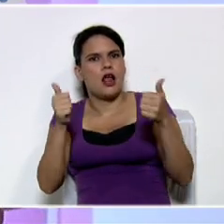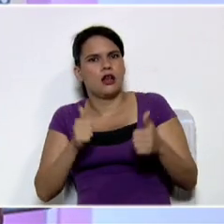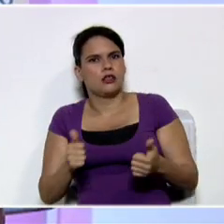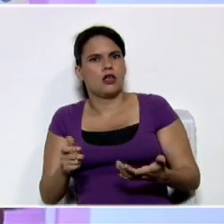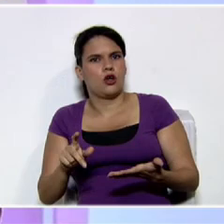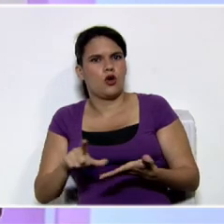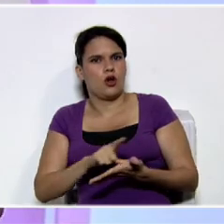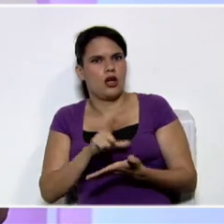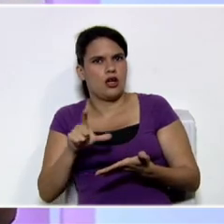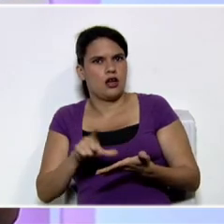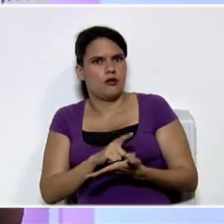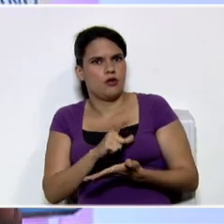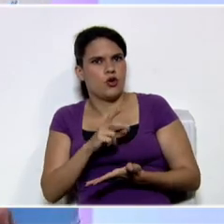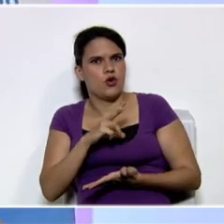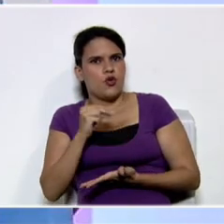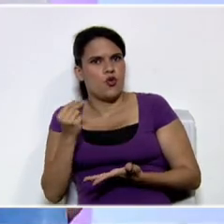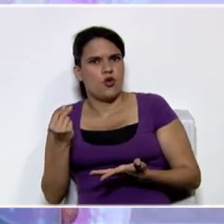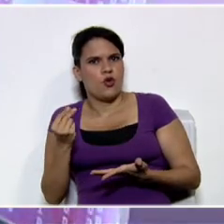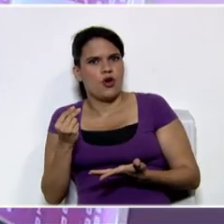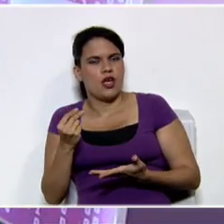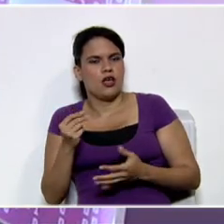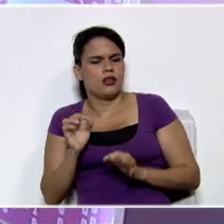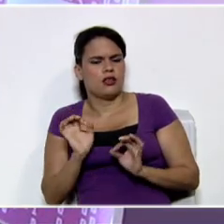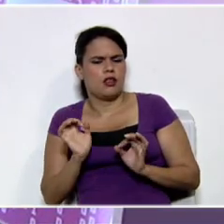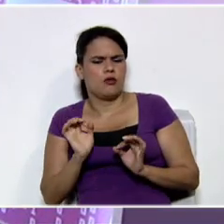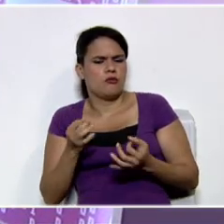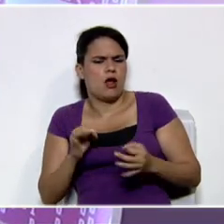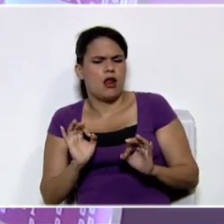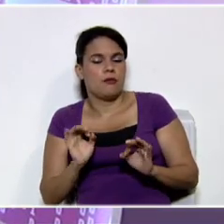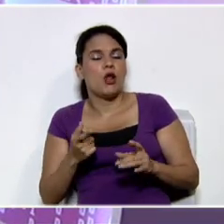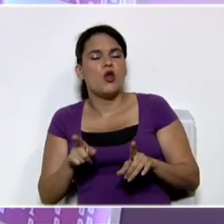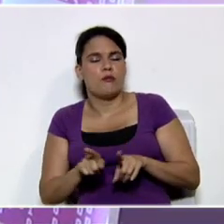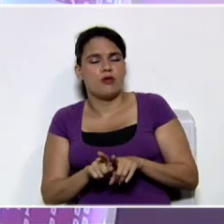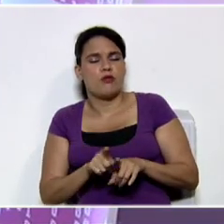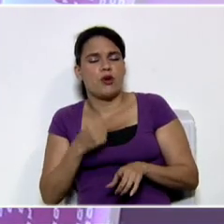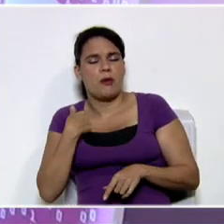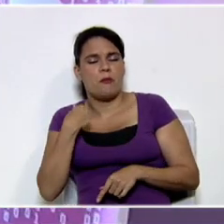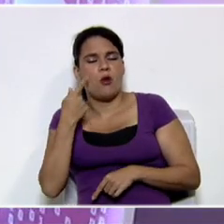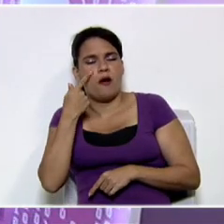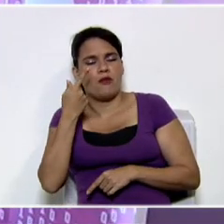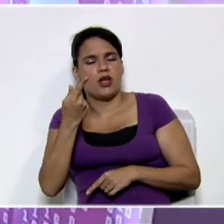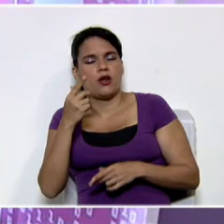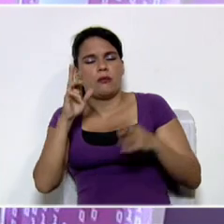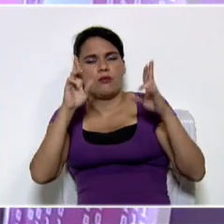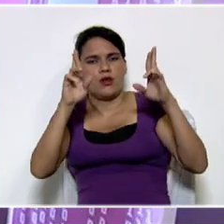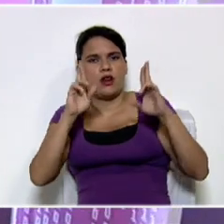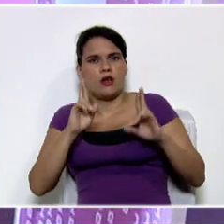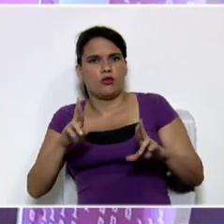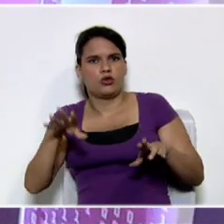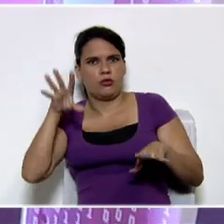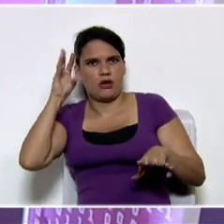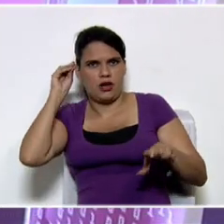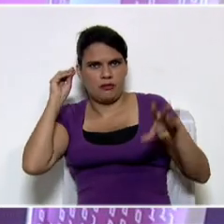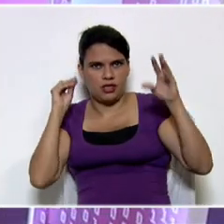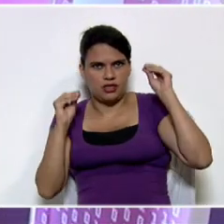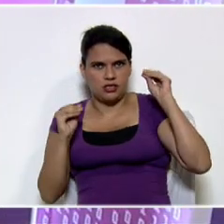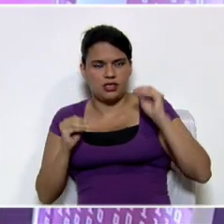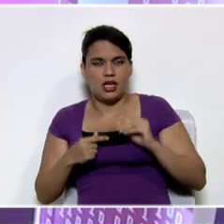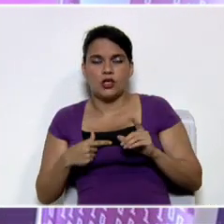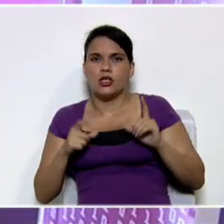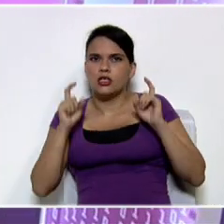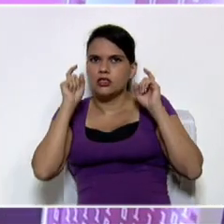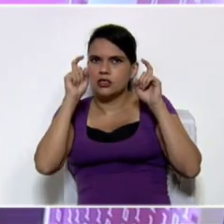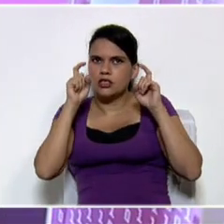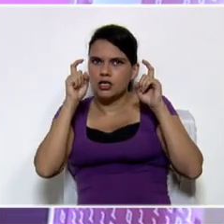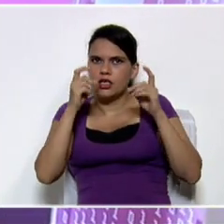es casualidad, porque es lo mismo que vamos a hacer con la profesora Gleida Martínez de Recursos para el Aprendizaje, que nos estará